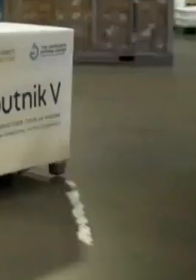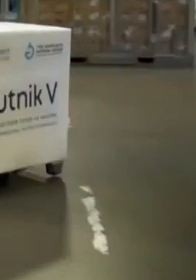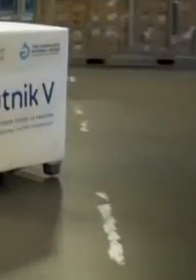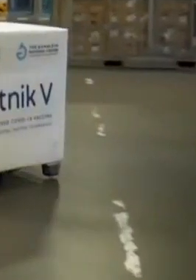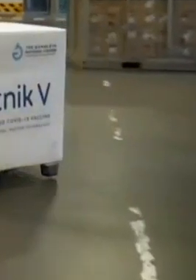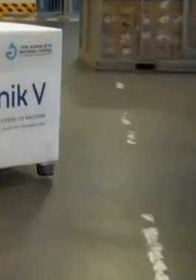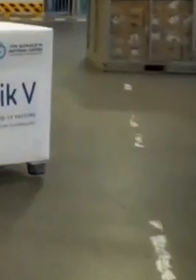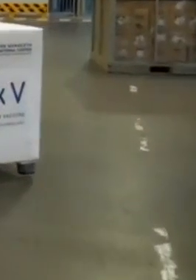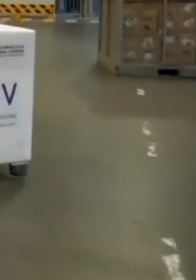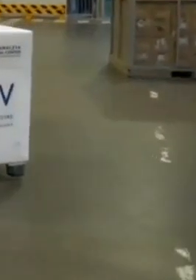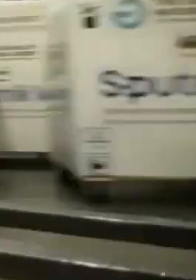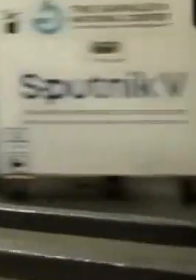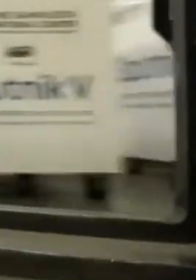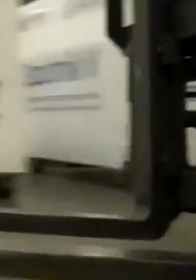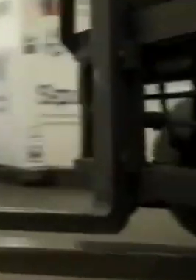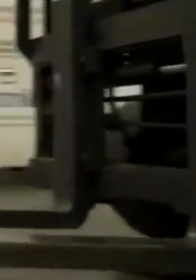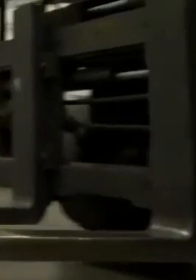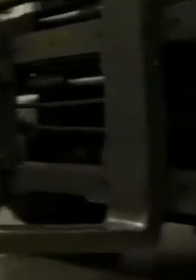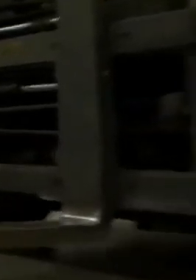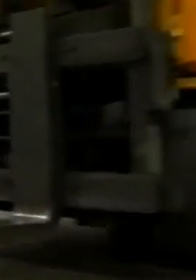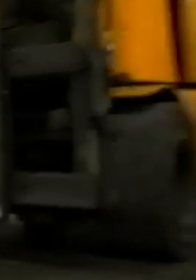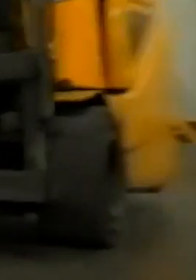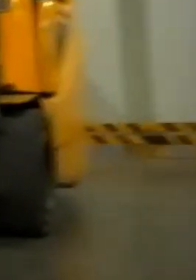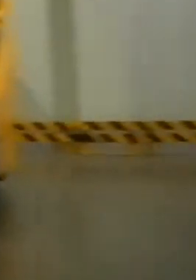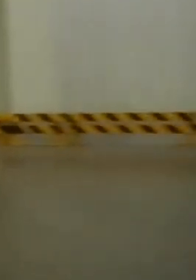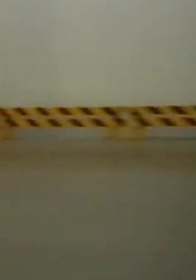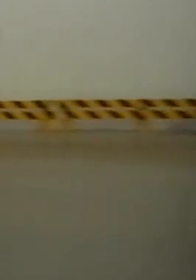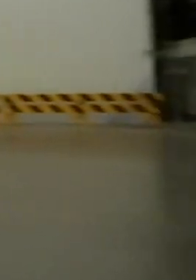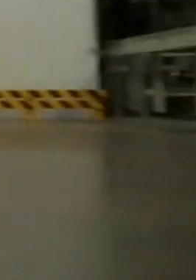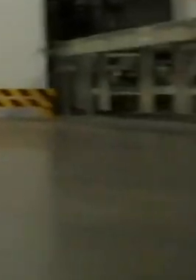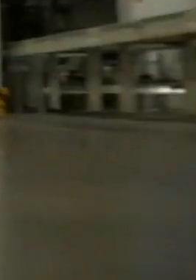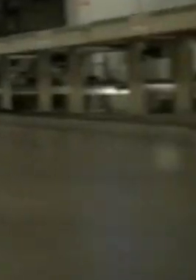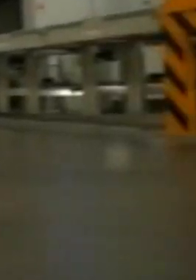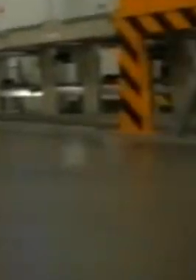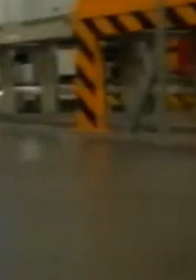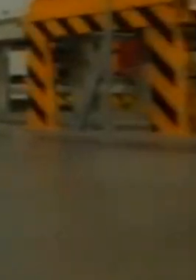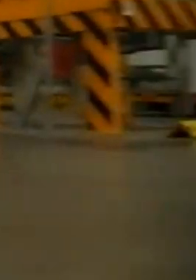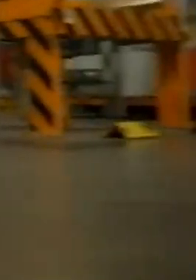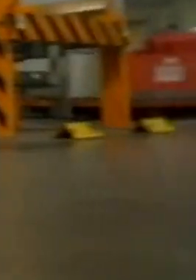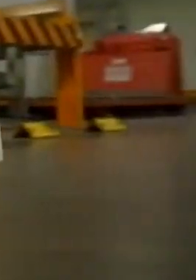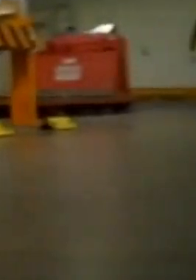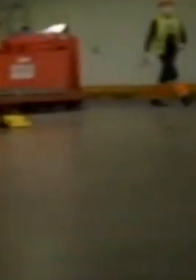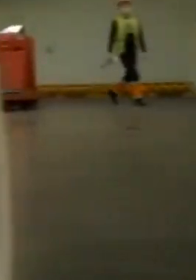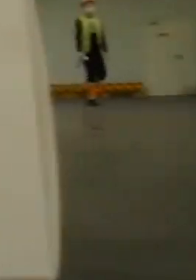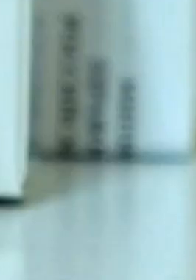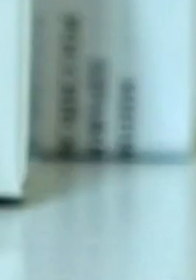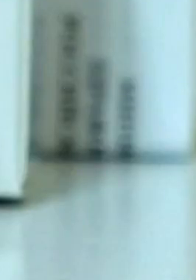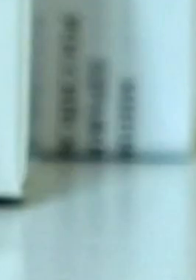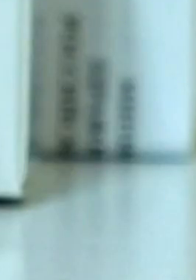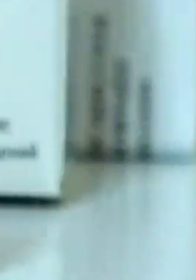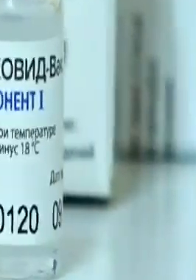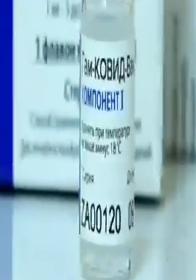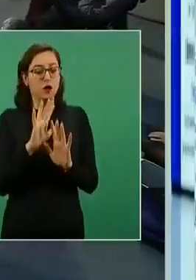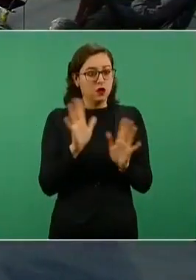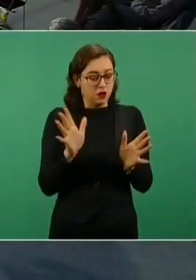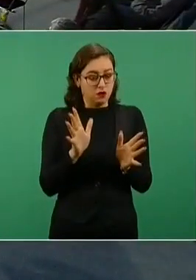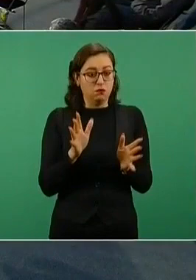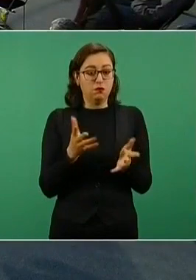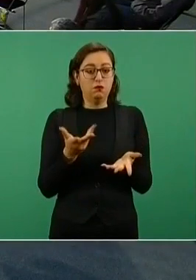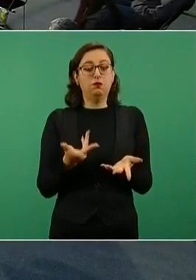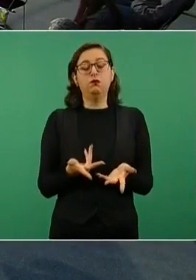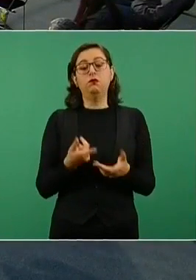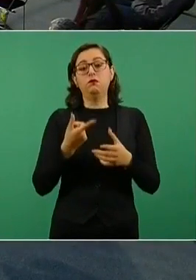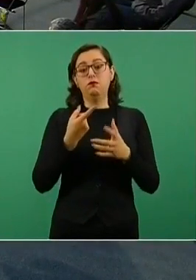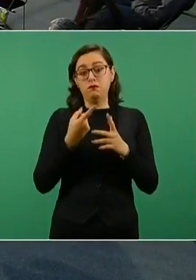18 millones de vacunas de AstraZeneca, las cuales serán distribuidas en nuestro país y también en América Latina. Están ya